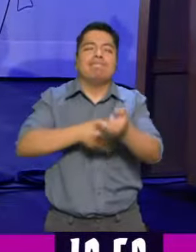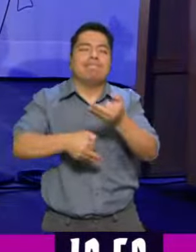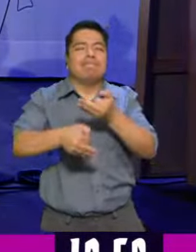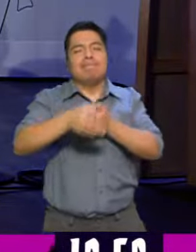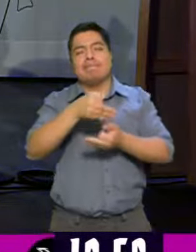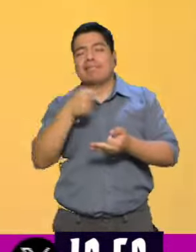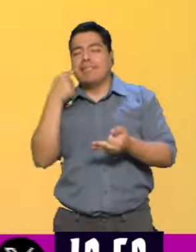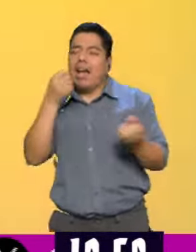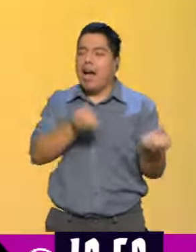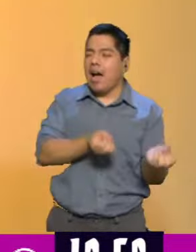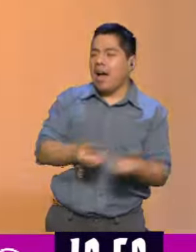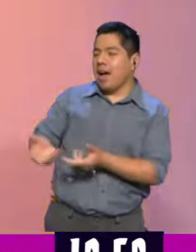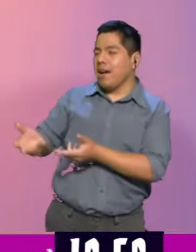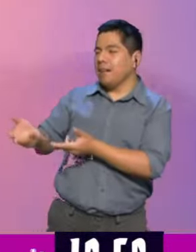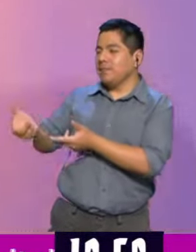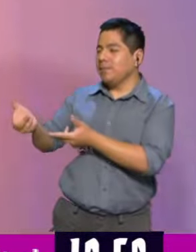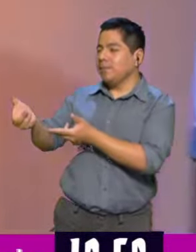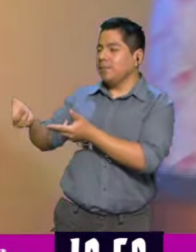miran llegar gritan